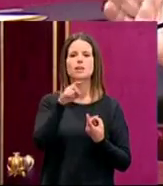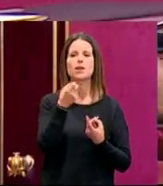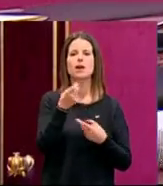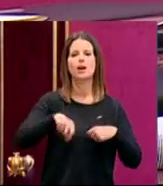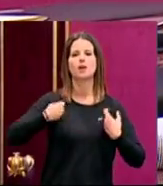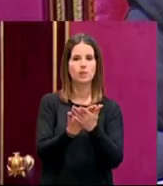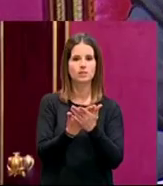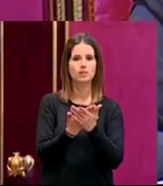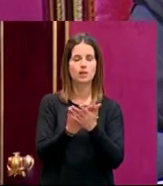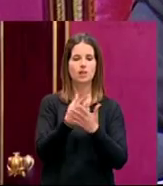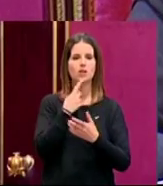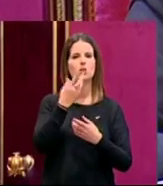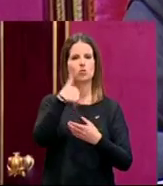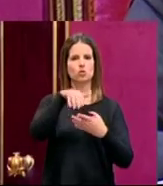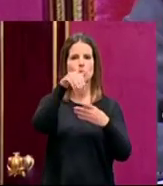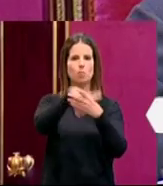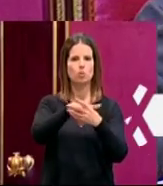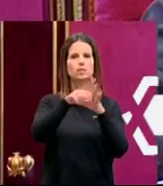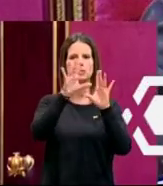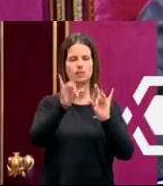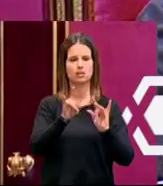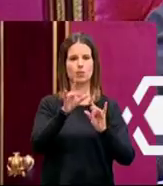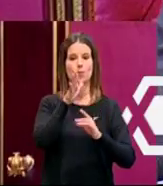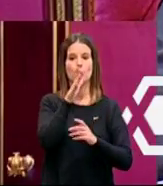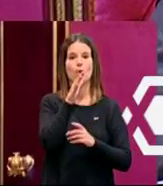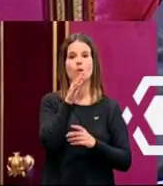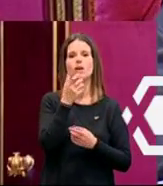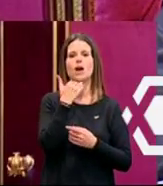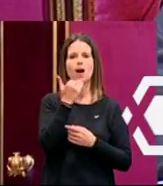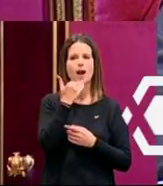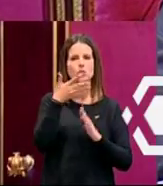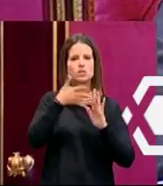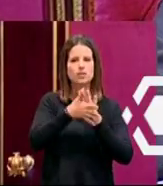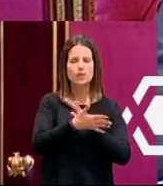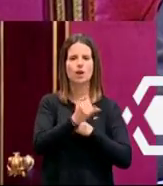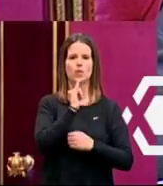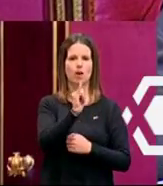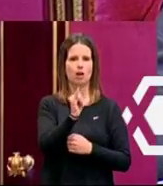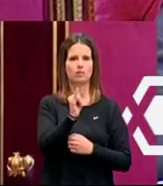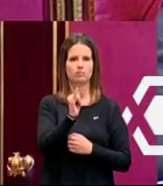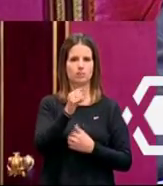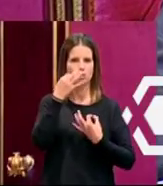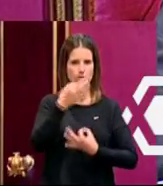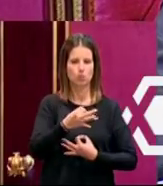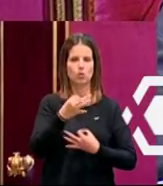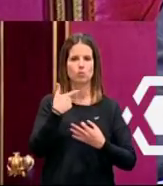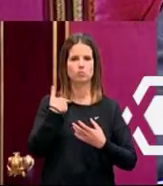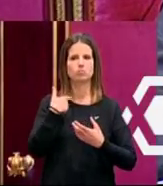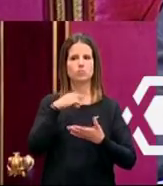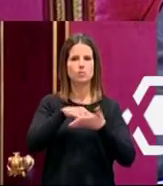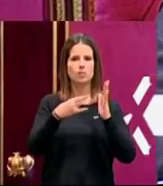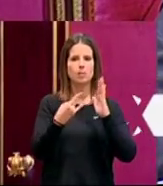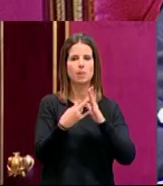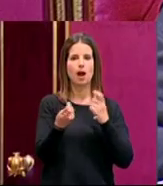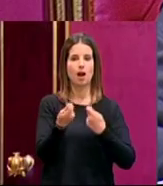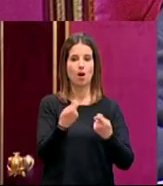mensualmente al pago a proveedores. Vamos a votar que sí porque si algún sentido tiene y va a tener el plan de ajuste que en